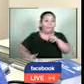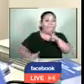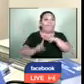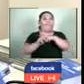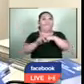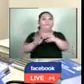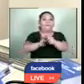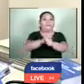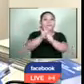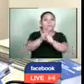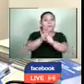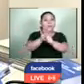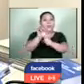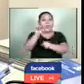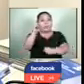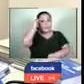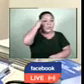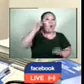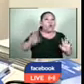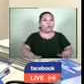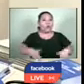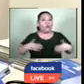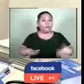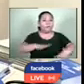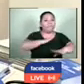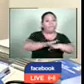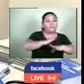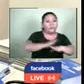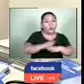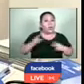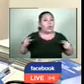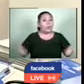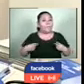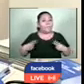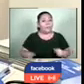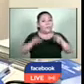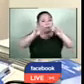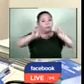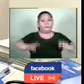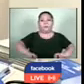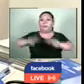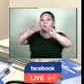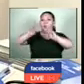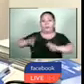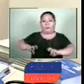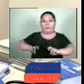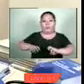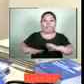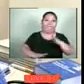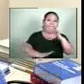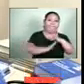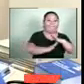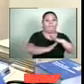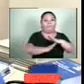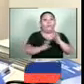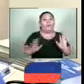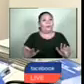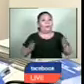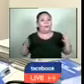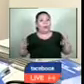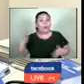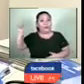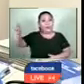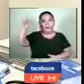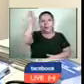y la estrategia de prevención y de diagnóstico rápido de la tuberculosis ha sido mermada. Precisamente en